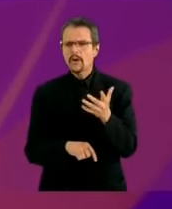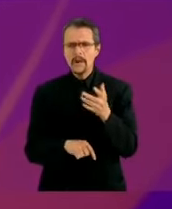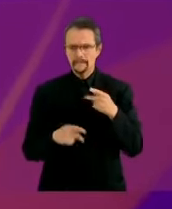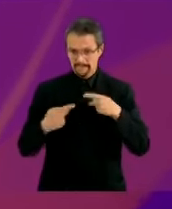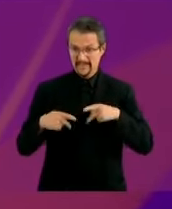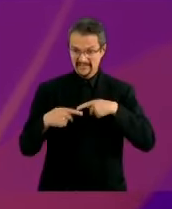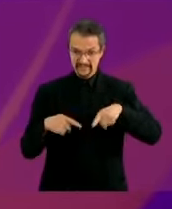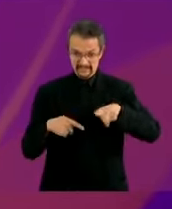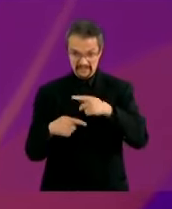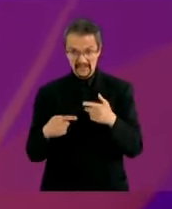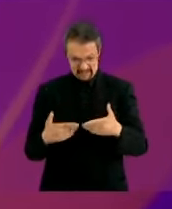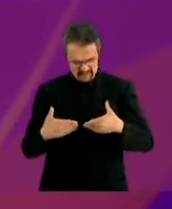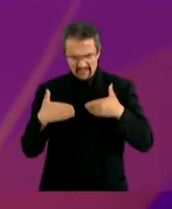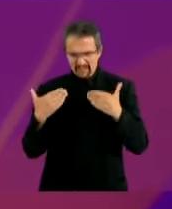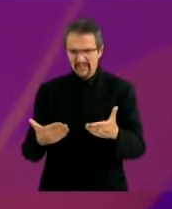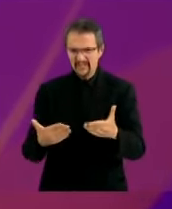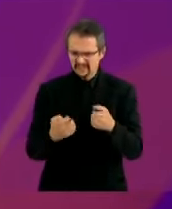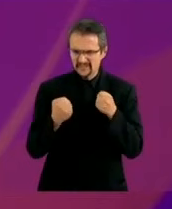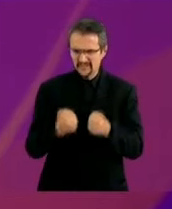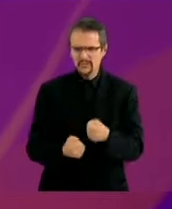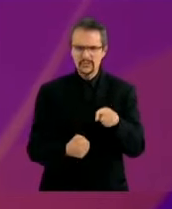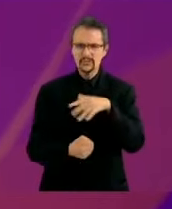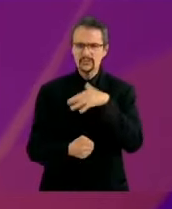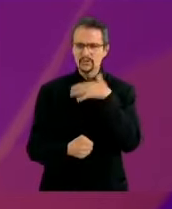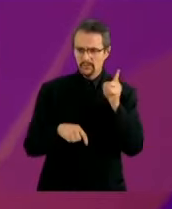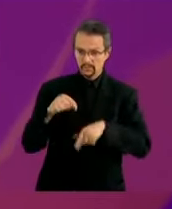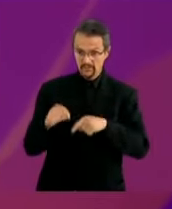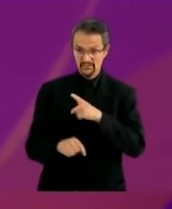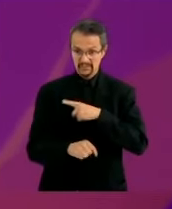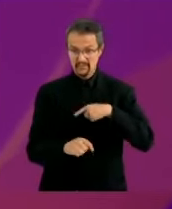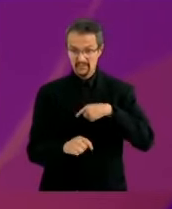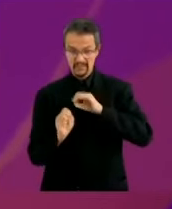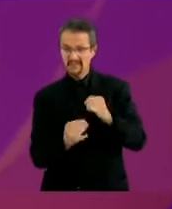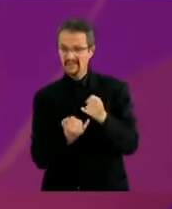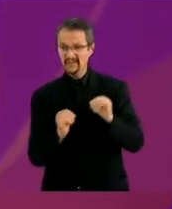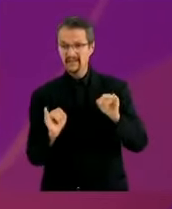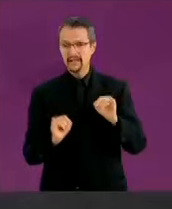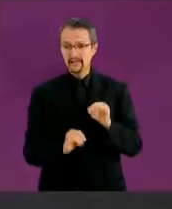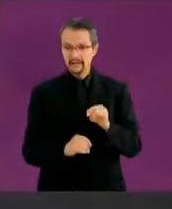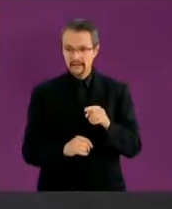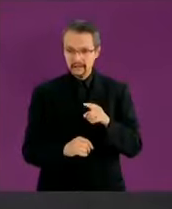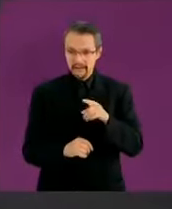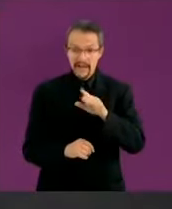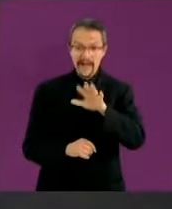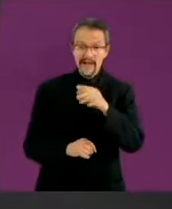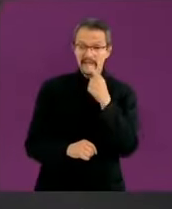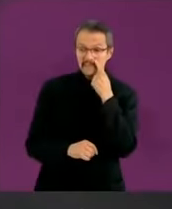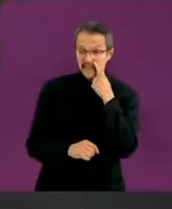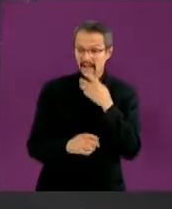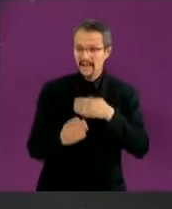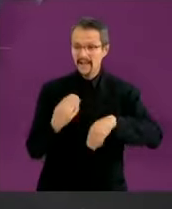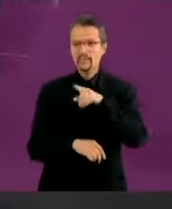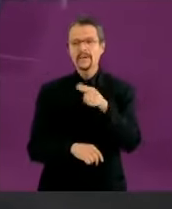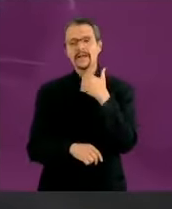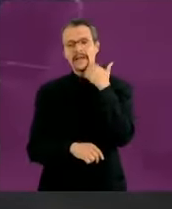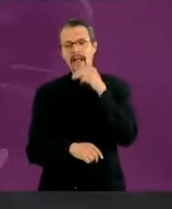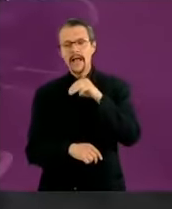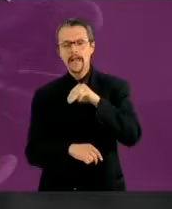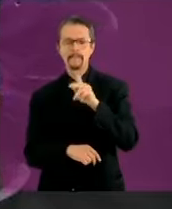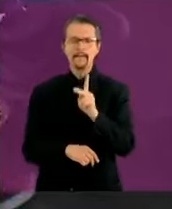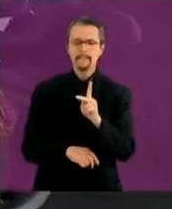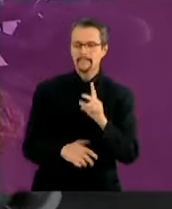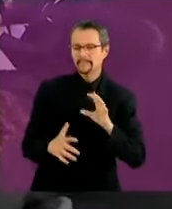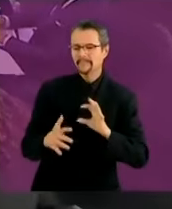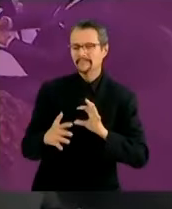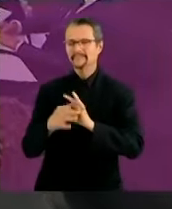a la corrupción o no necesitan ser autónomas? Lo que quiere Claudia es llevarse el Ministerio Público a Palacio Nacional con